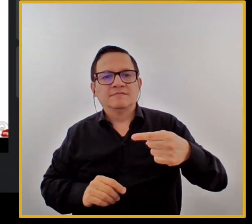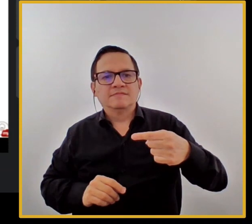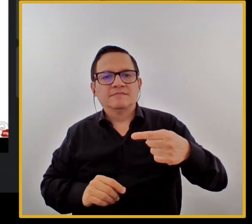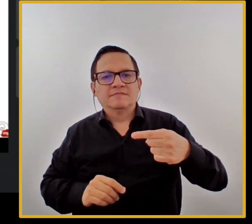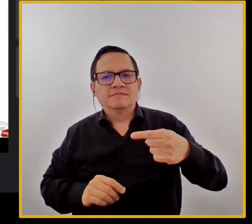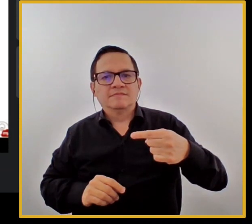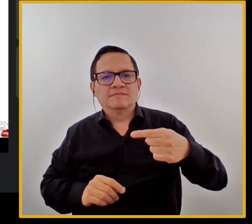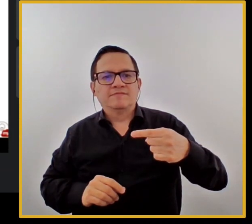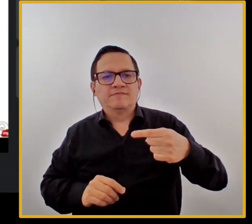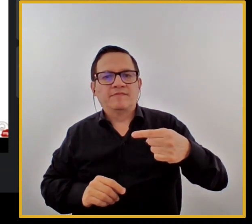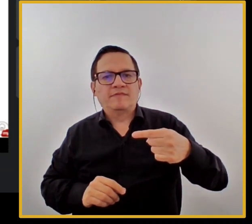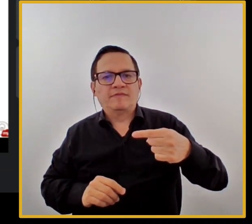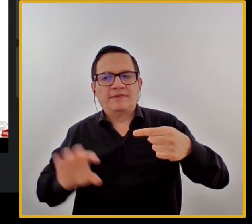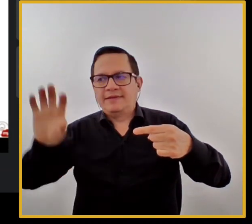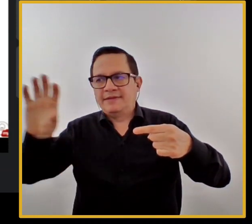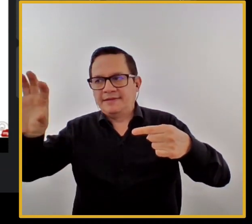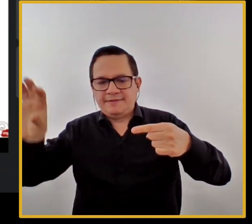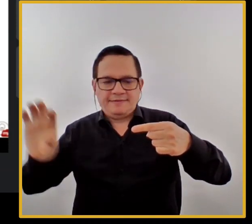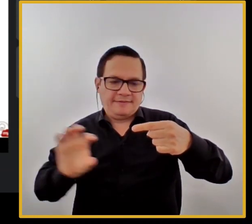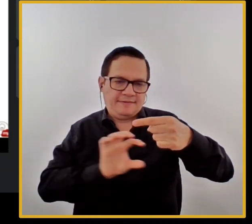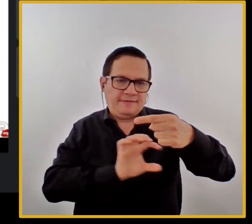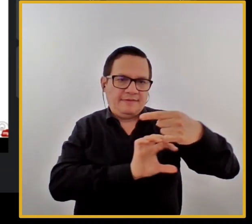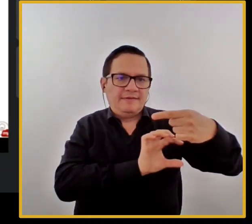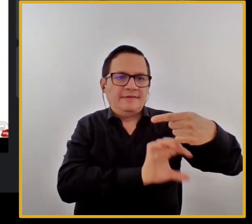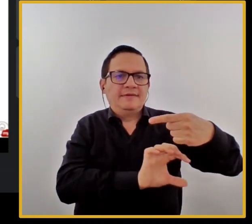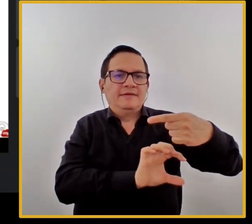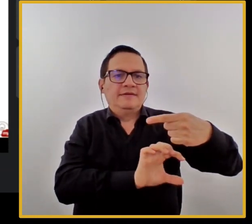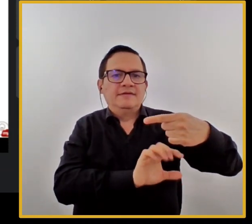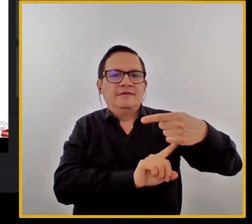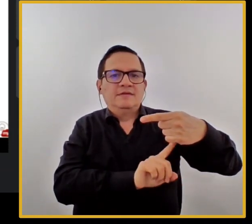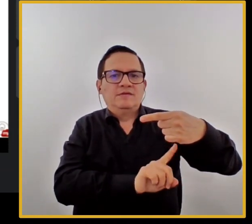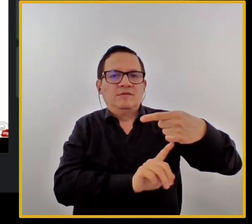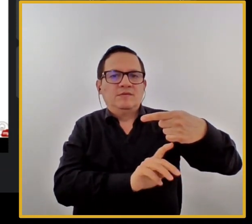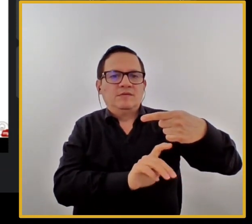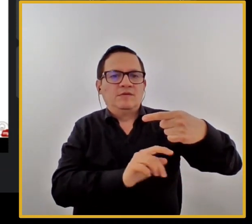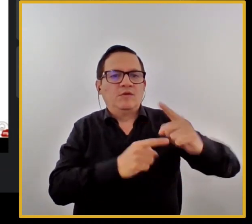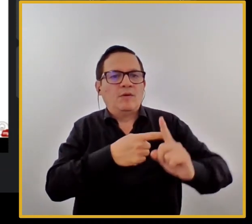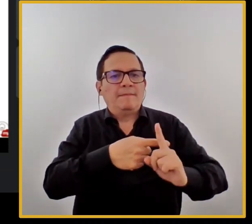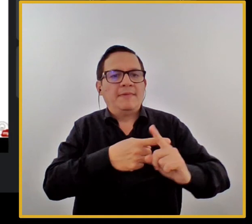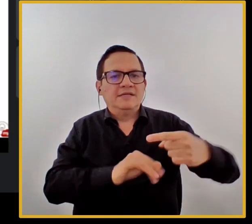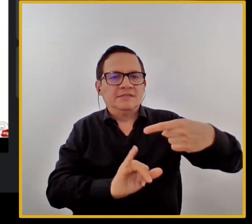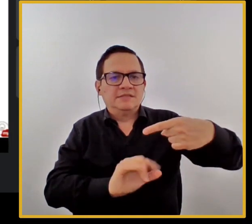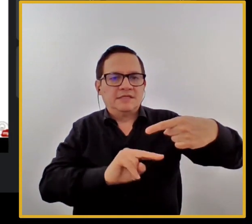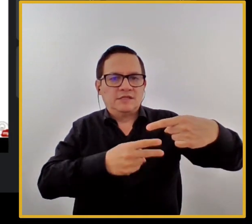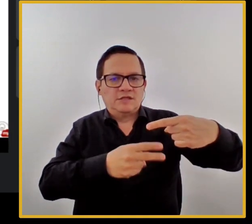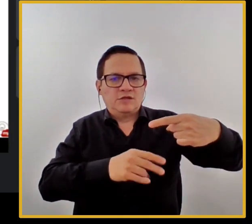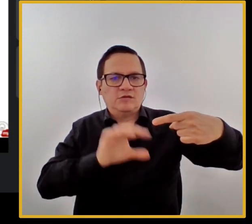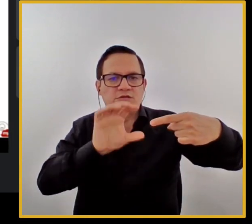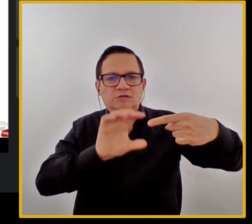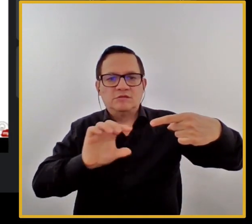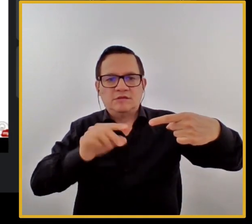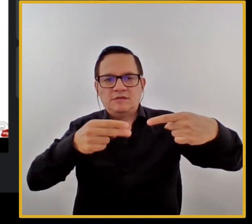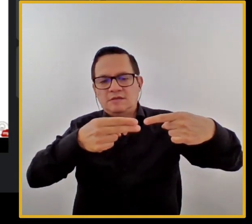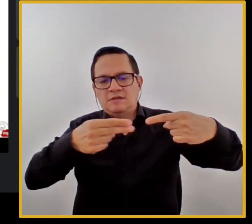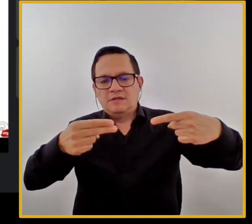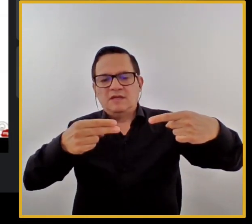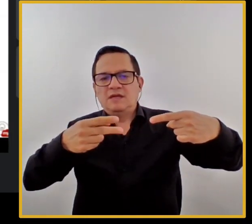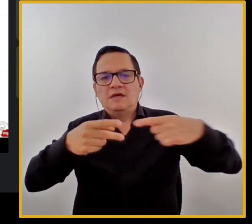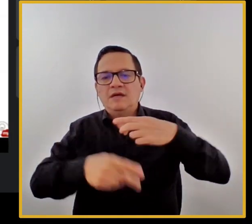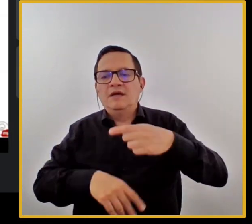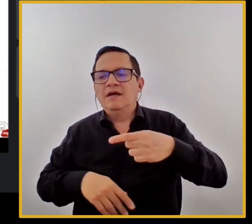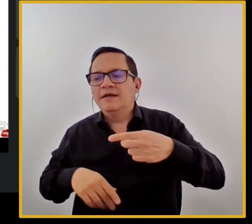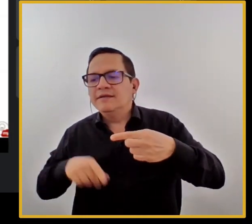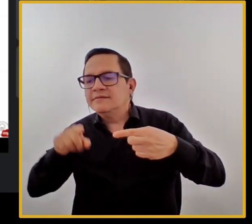1 más y al cuadrado, y al otro lado que me quedó, me queda